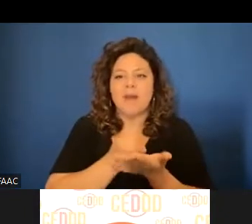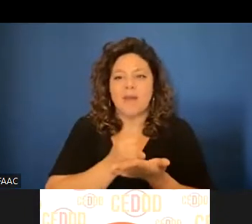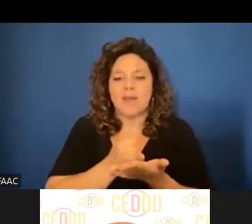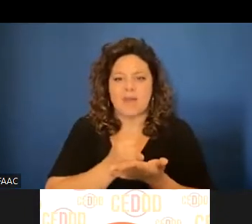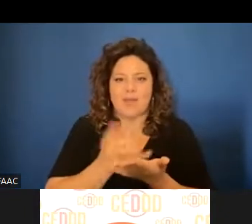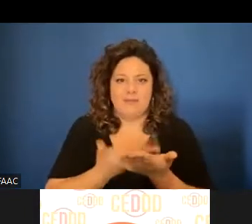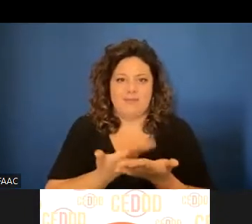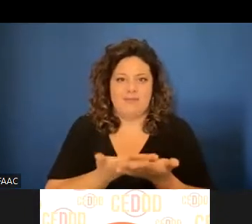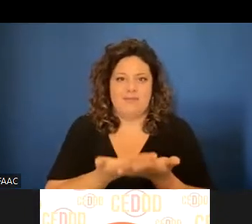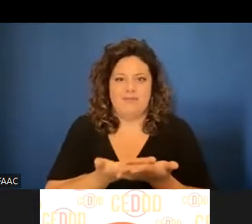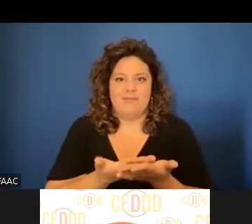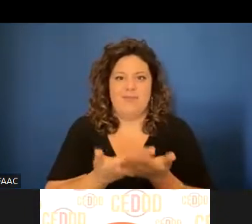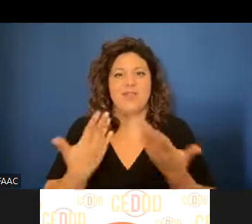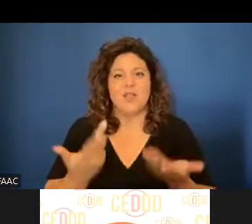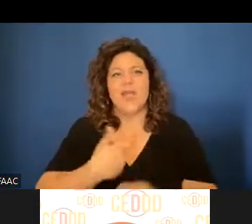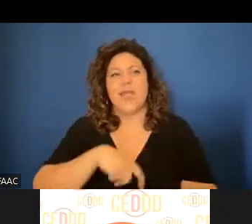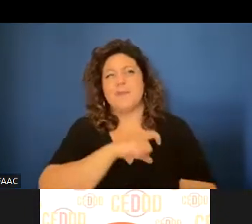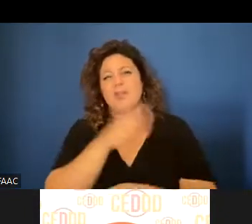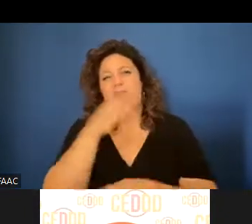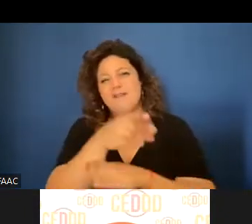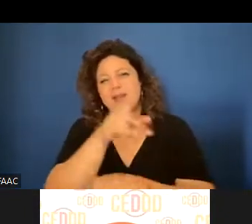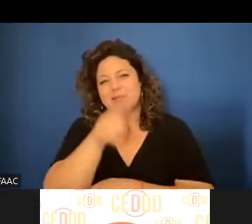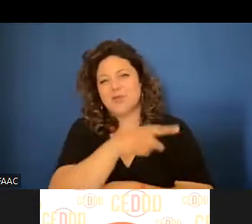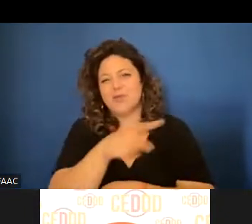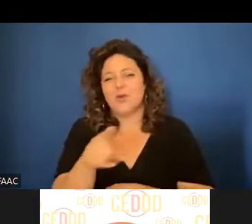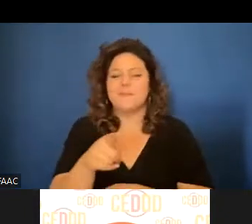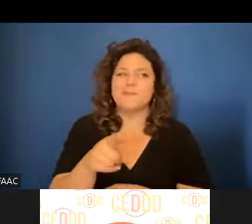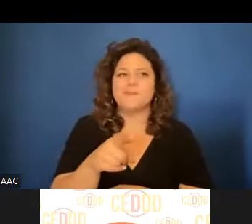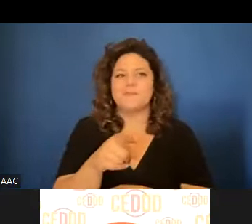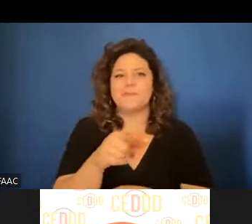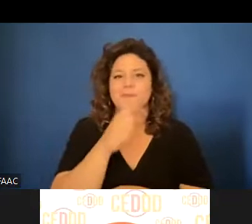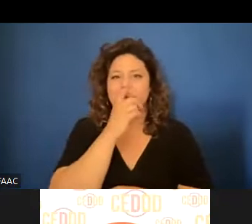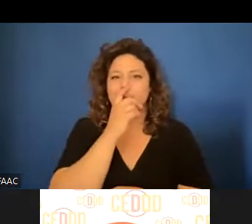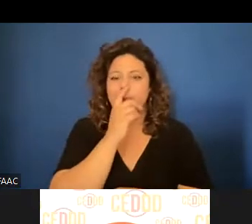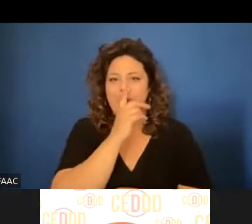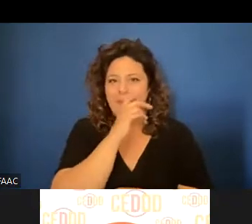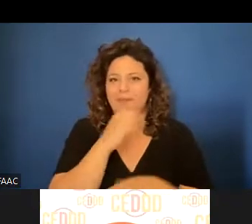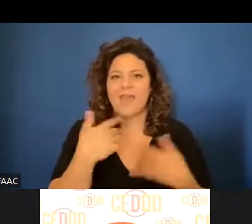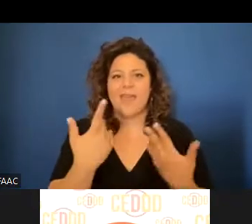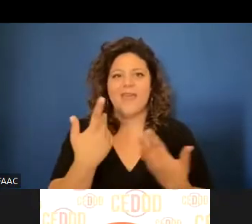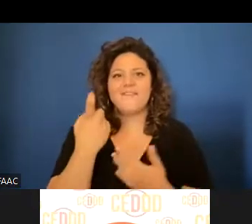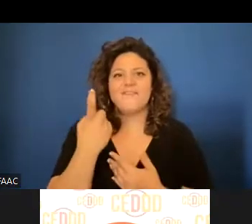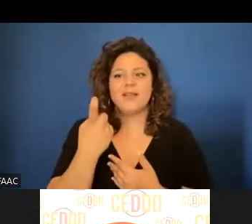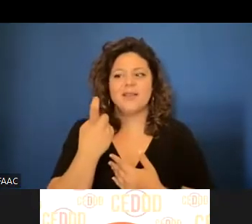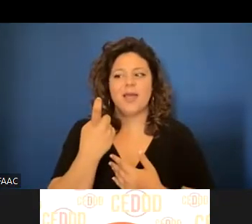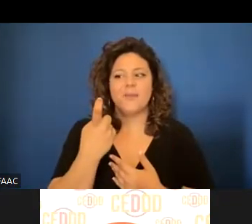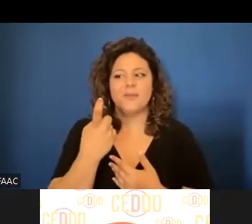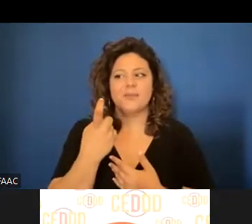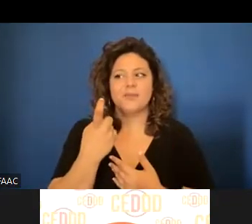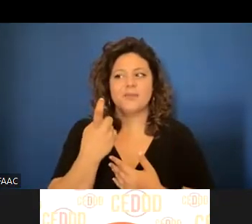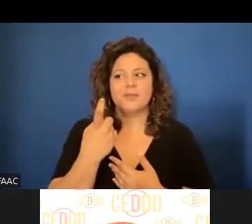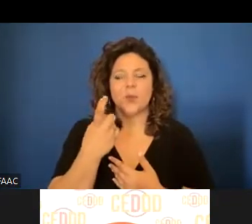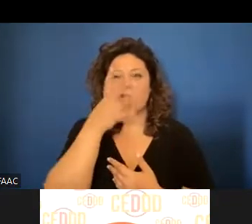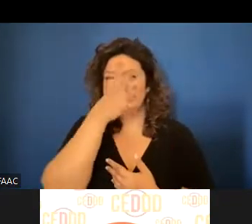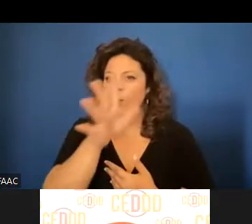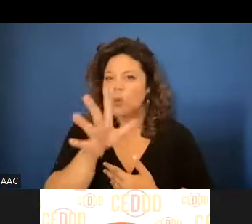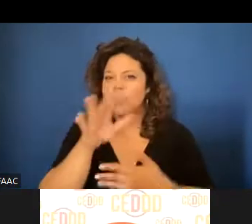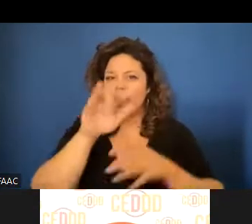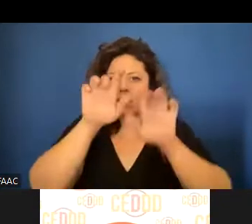principio las iremos respondiendo hacia el final de la sesión y si quedara alguna pendiente, pues como siempre hacemos,